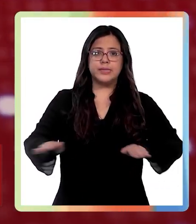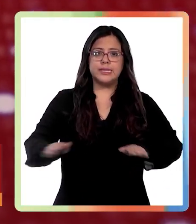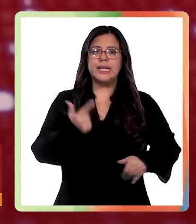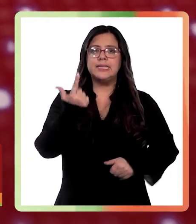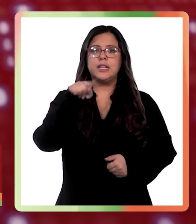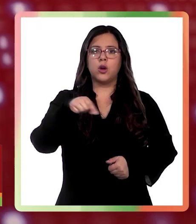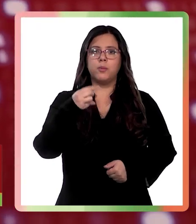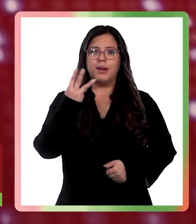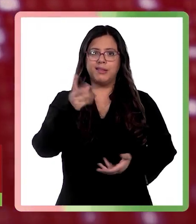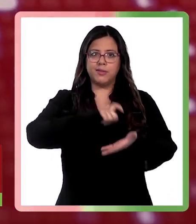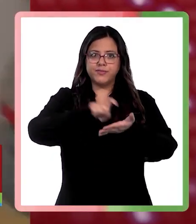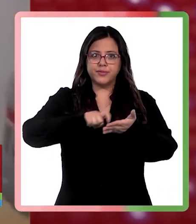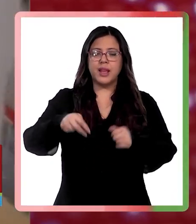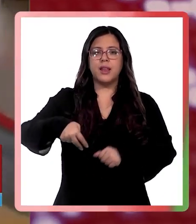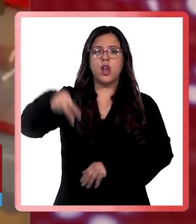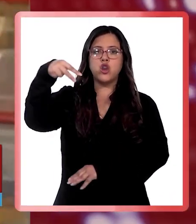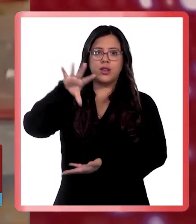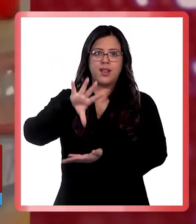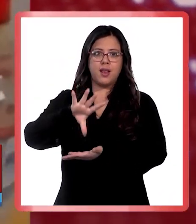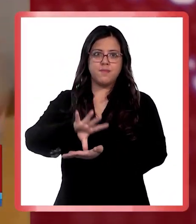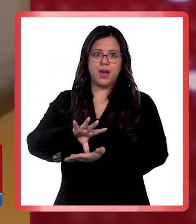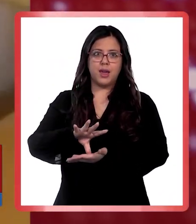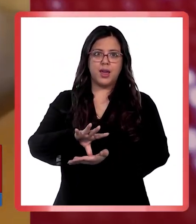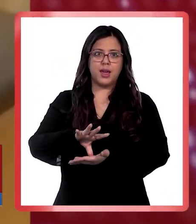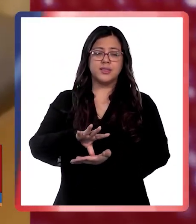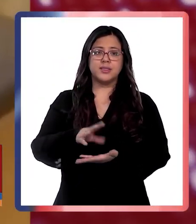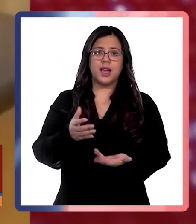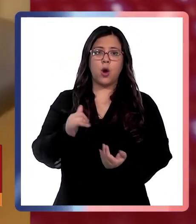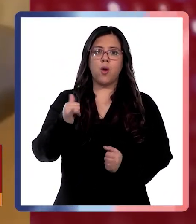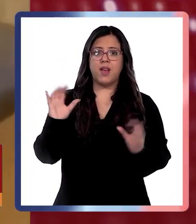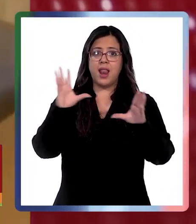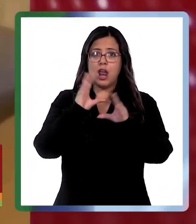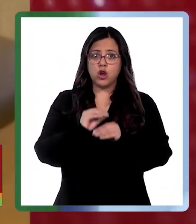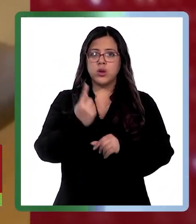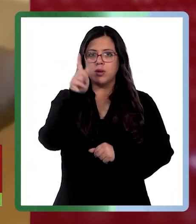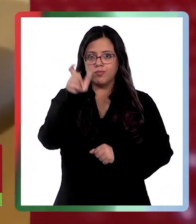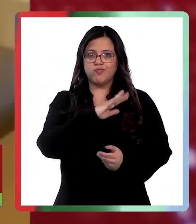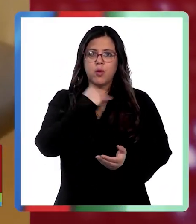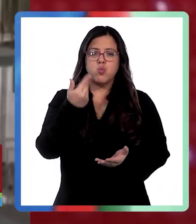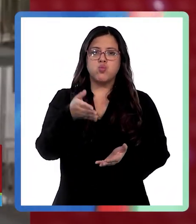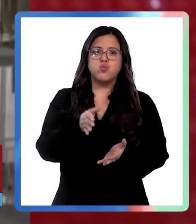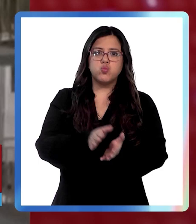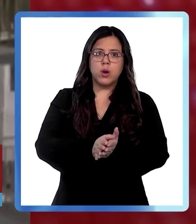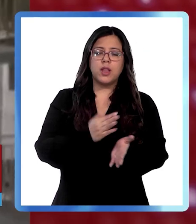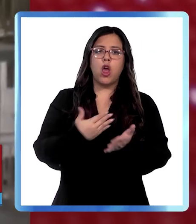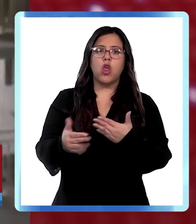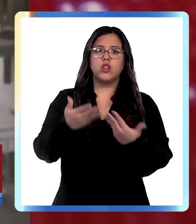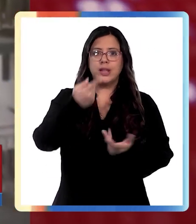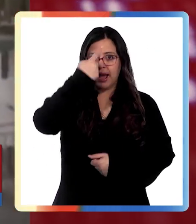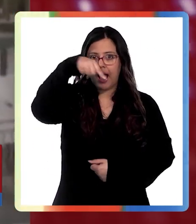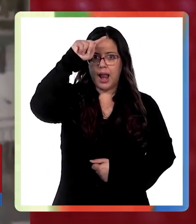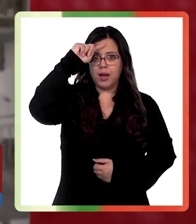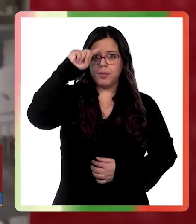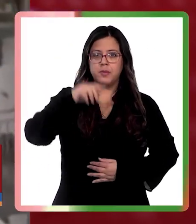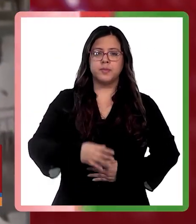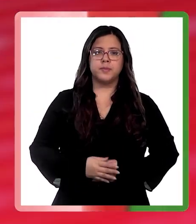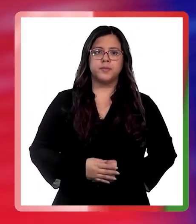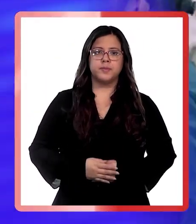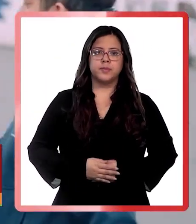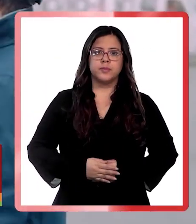El sismo 7.3 que arremeció el norte del país durante la noche del jueves dejó a una persona fallecida en